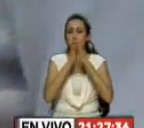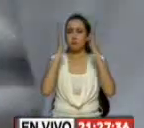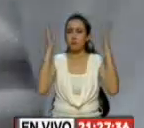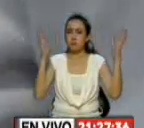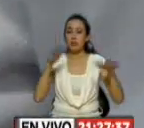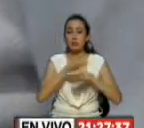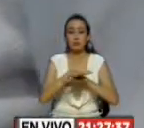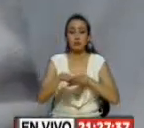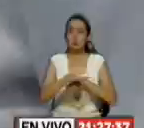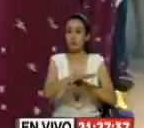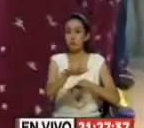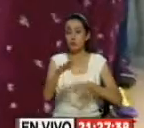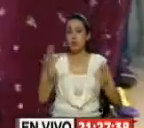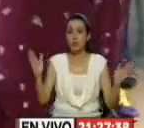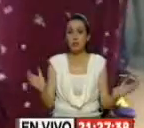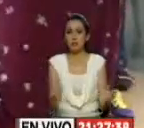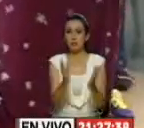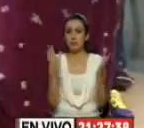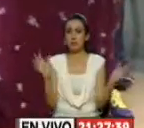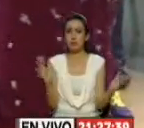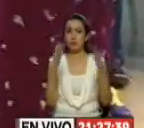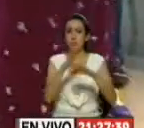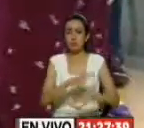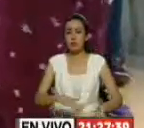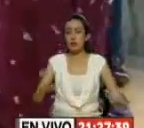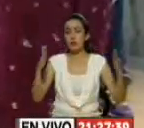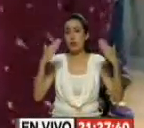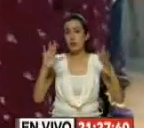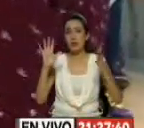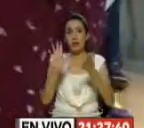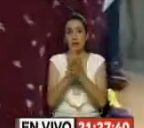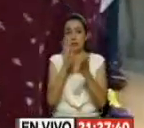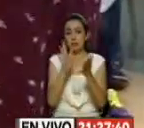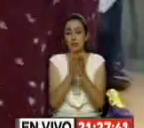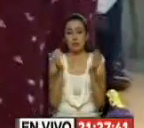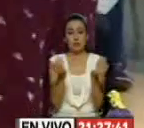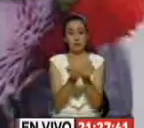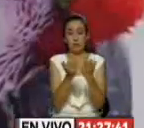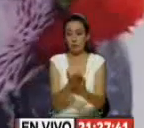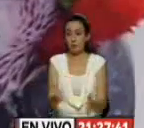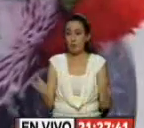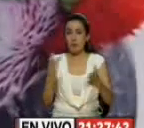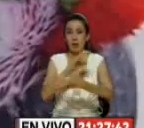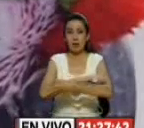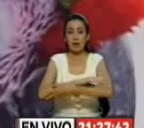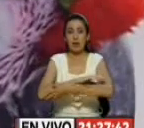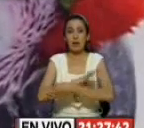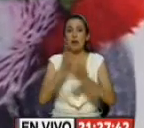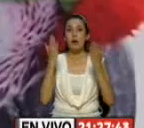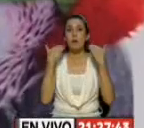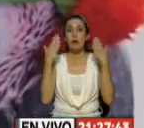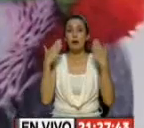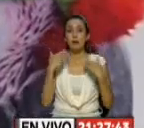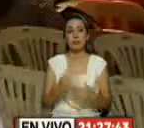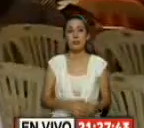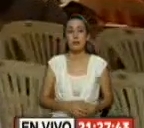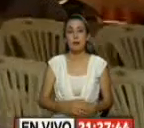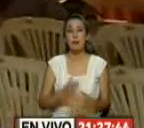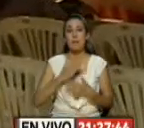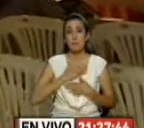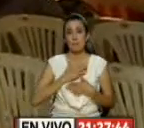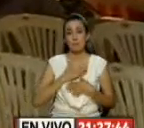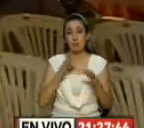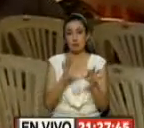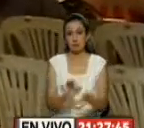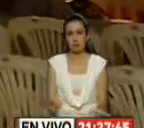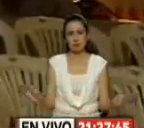de Los Ríos emprendieron un periplo que terminó en la Escuela de Reciclaje del Malecón Simón Bolívar de Guayaquil. Para mí es